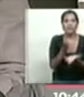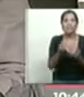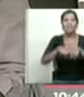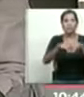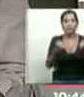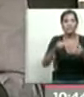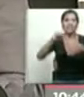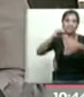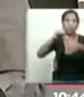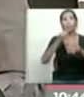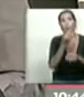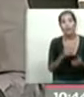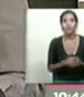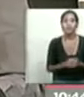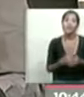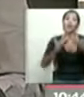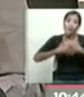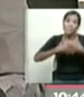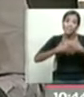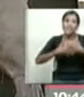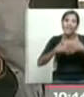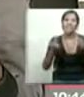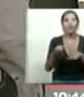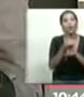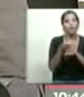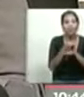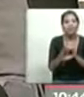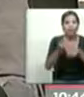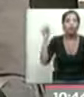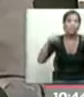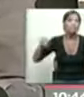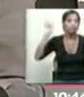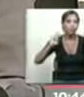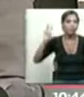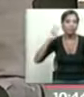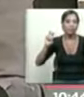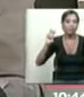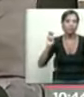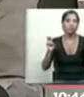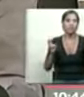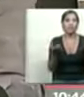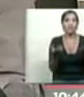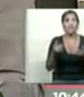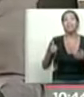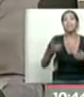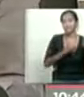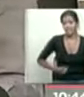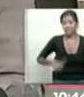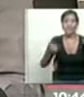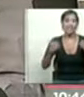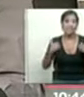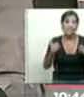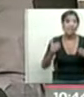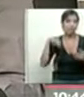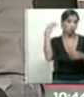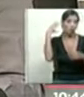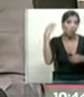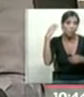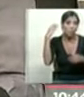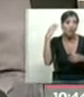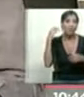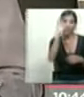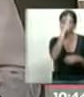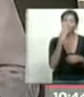Latinoamérica. Bueno, los empresarios altruistas están gobernando ahorita, supuestamente. Es Macri, es Duque, es Bolsonaro,